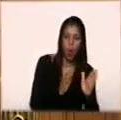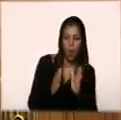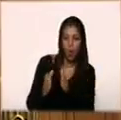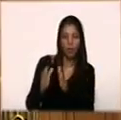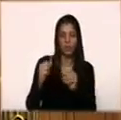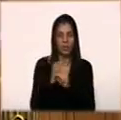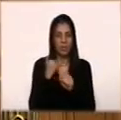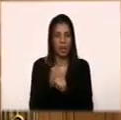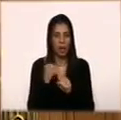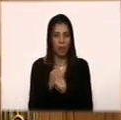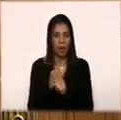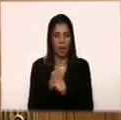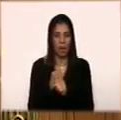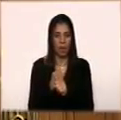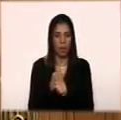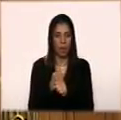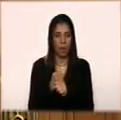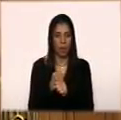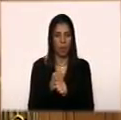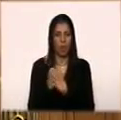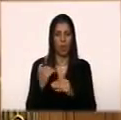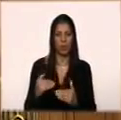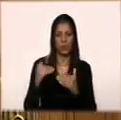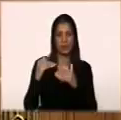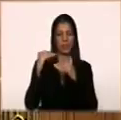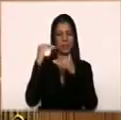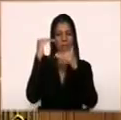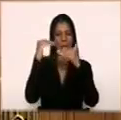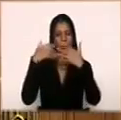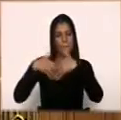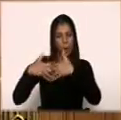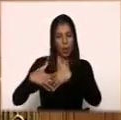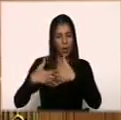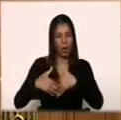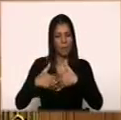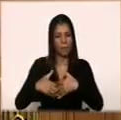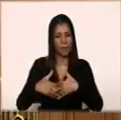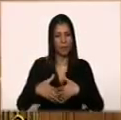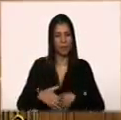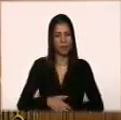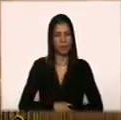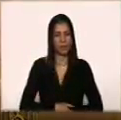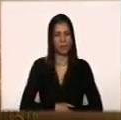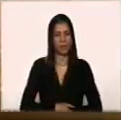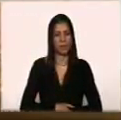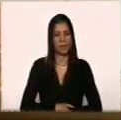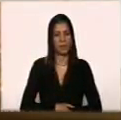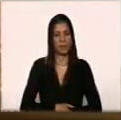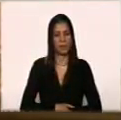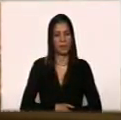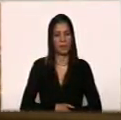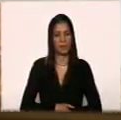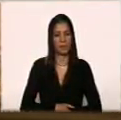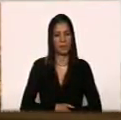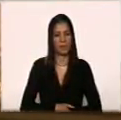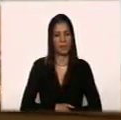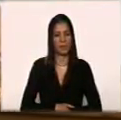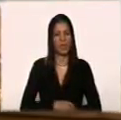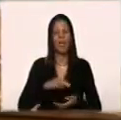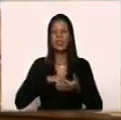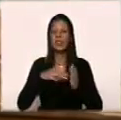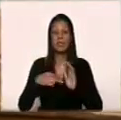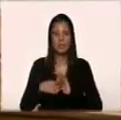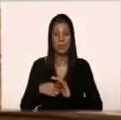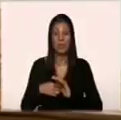a lo que es los niveles productivos de nuestras empresas. Se trata de